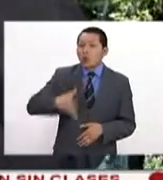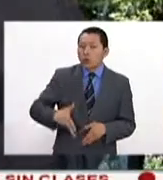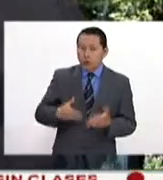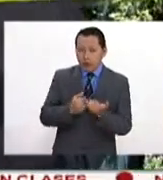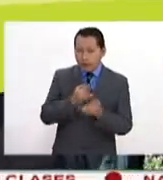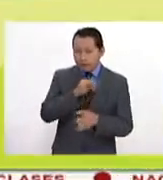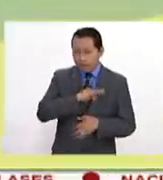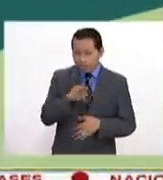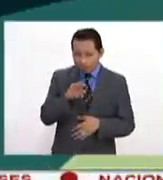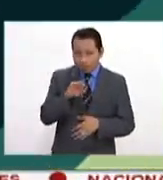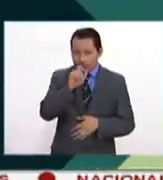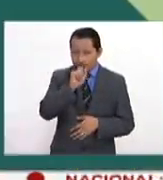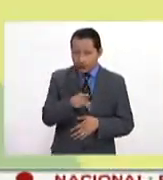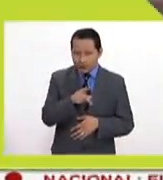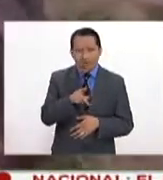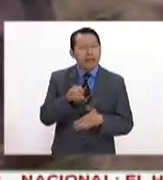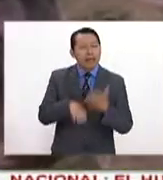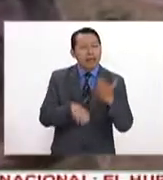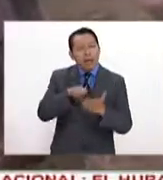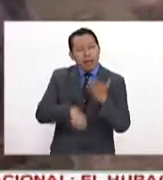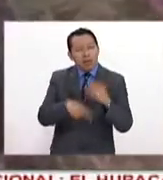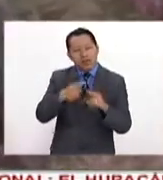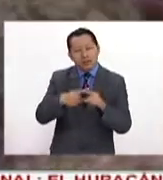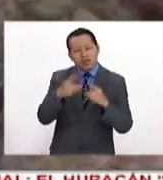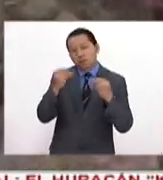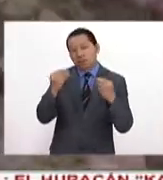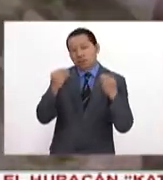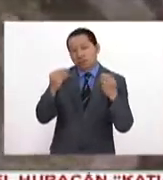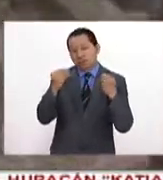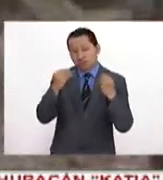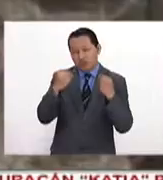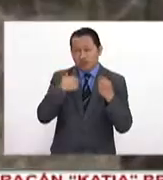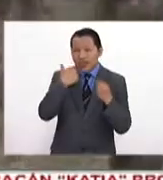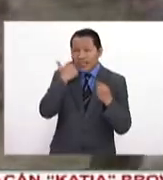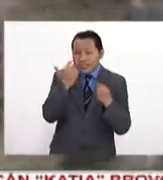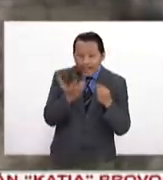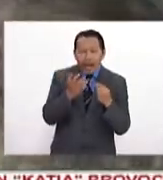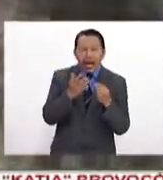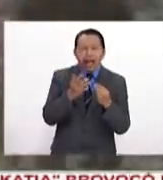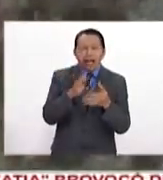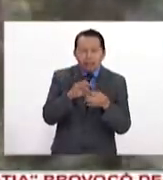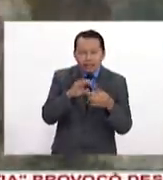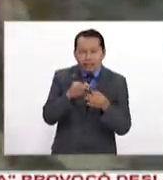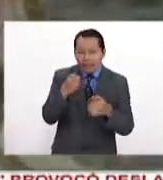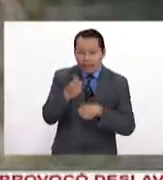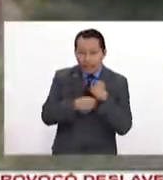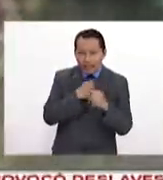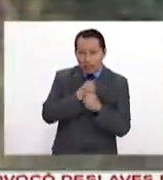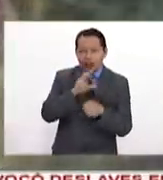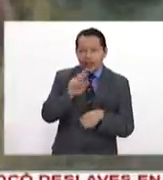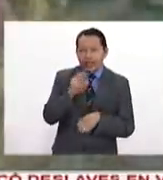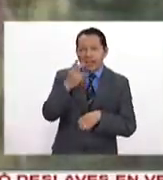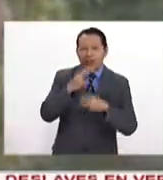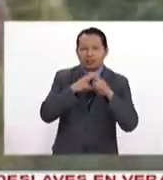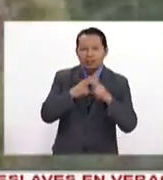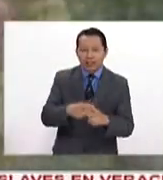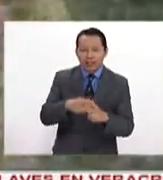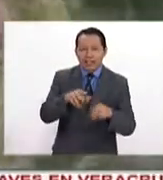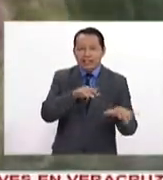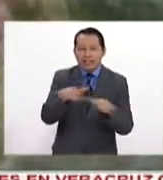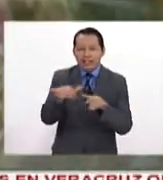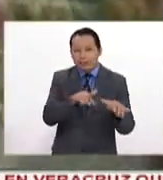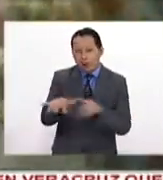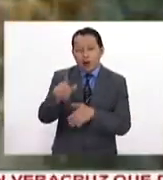nuestra patria. Ejemplos hay muchos, aunque me gustaría detenerme en que este año conmemoramos el 32 aniversario del sismo